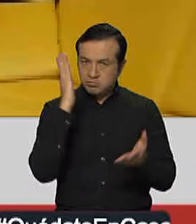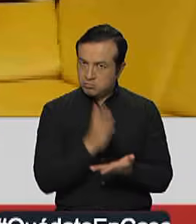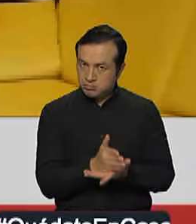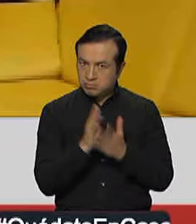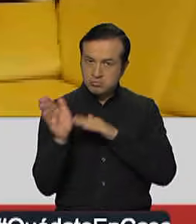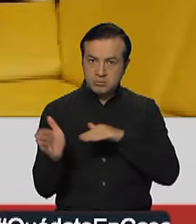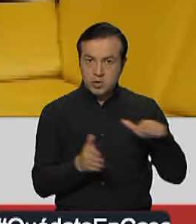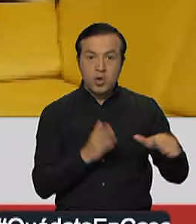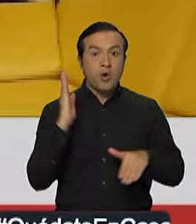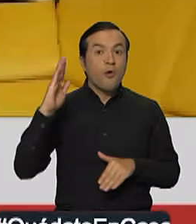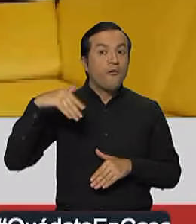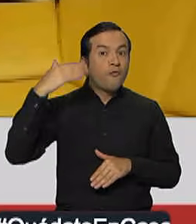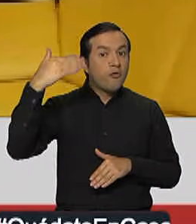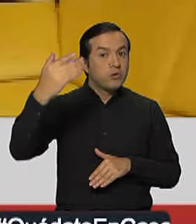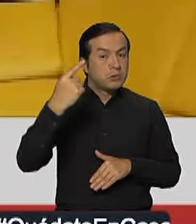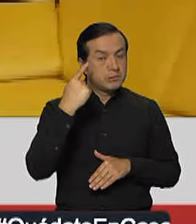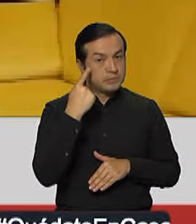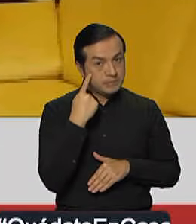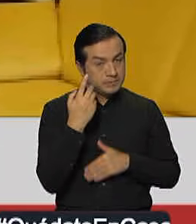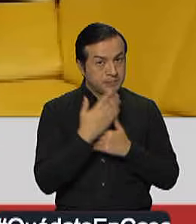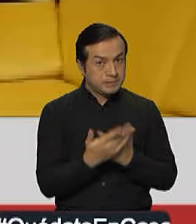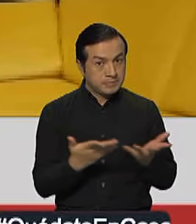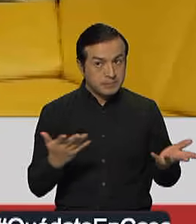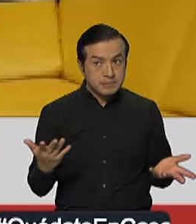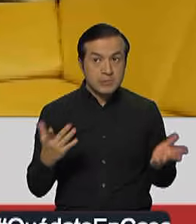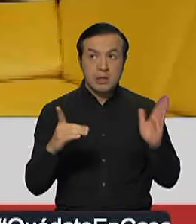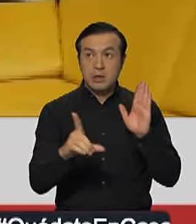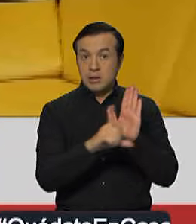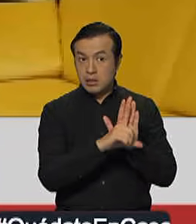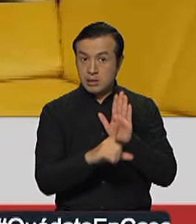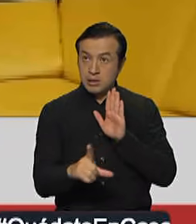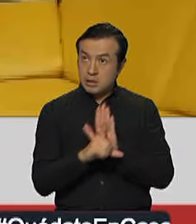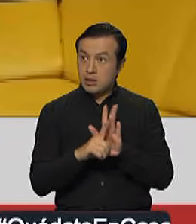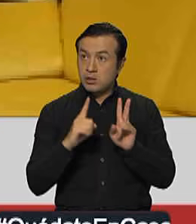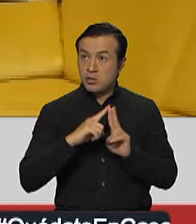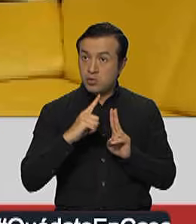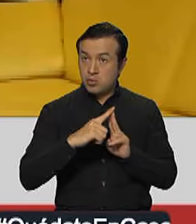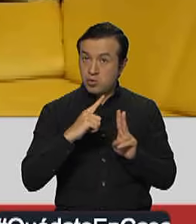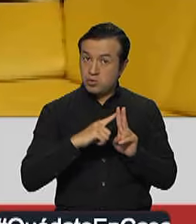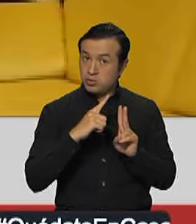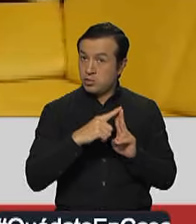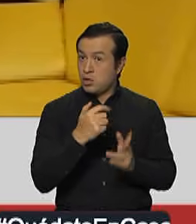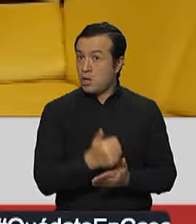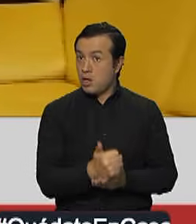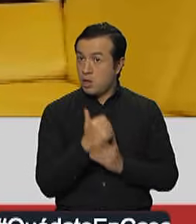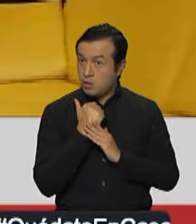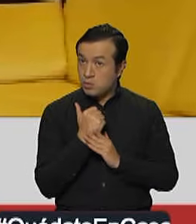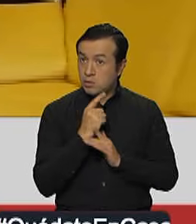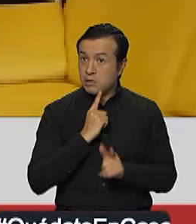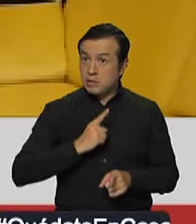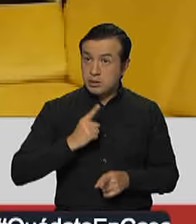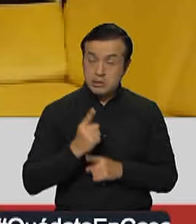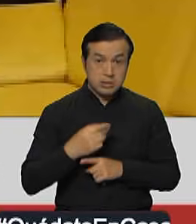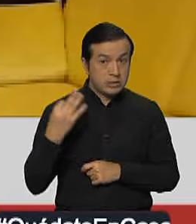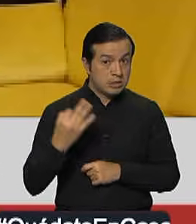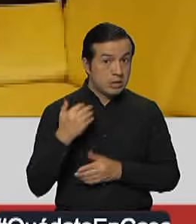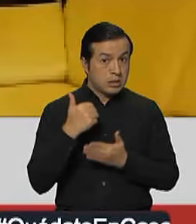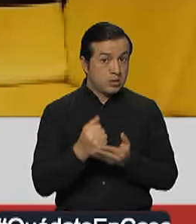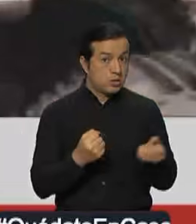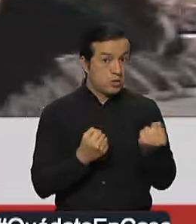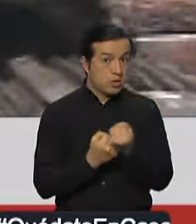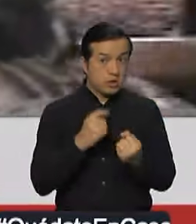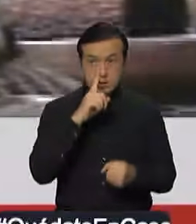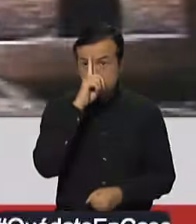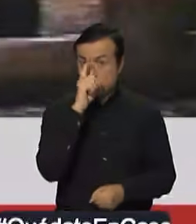los meses futuros se verá si estos cuerpos legales sirven para el imperativo de ayudar al